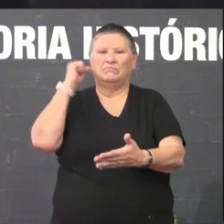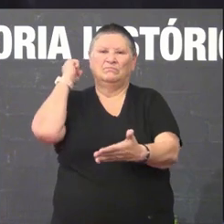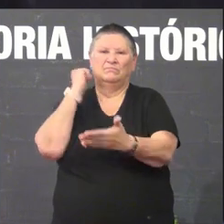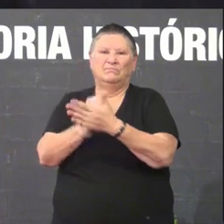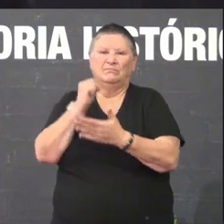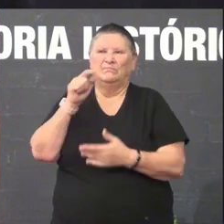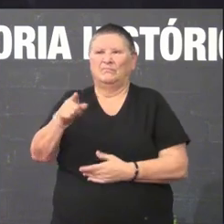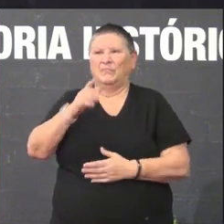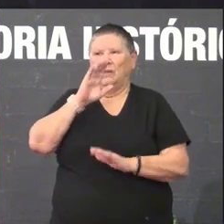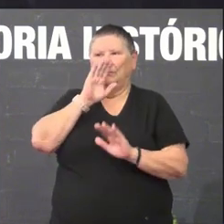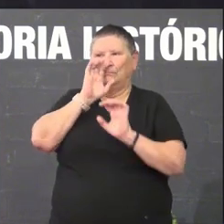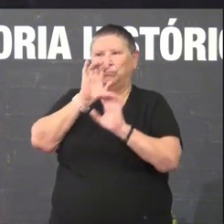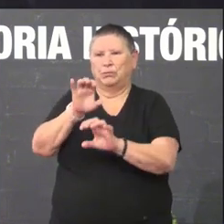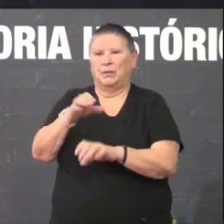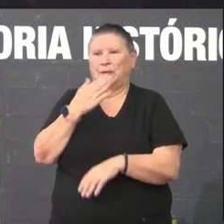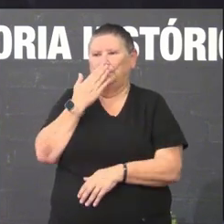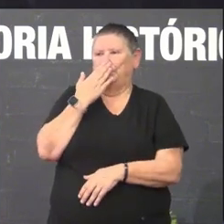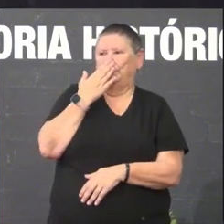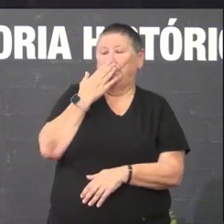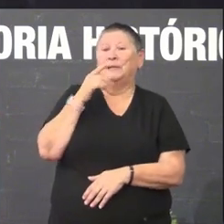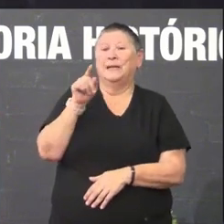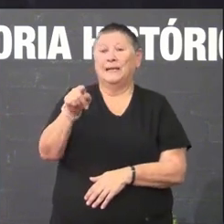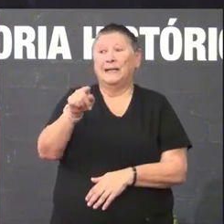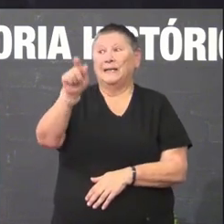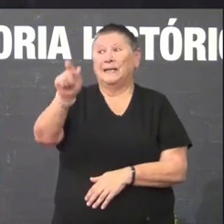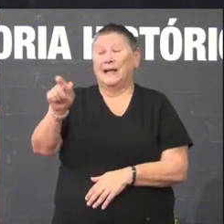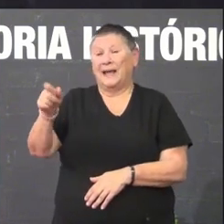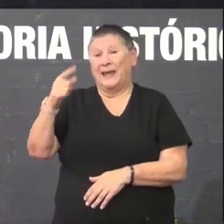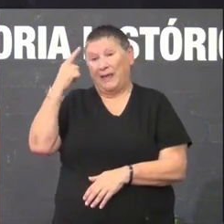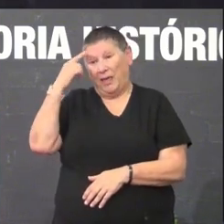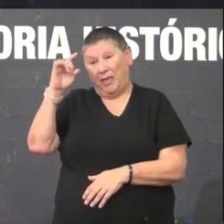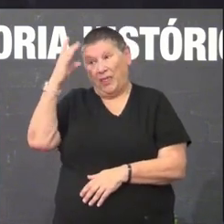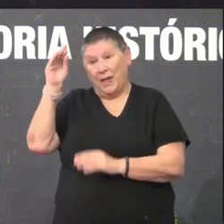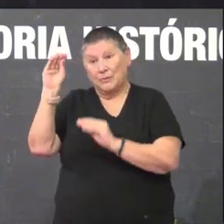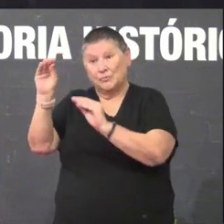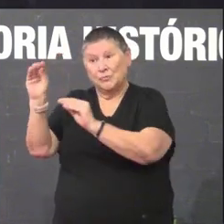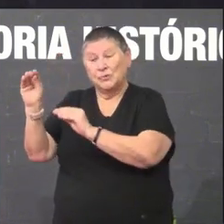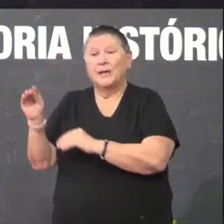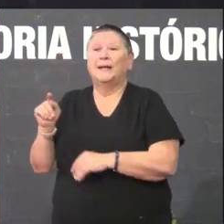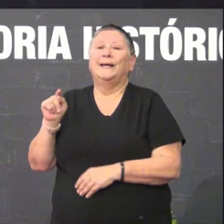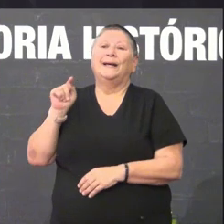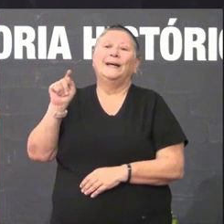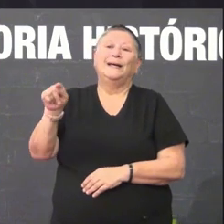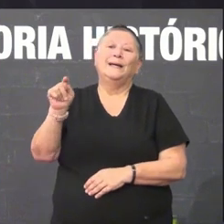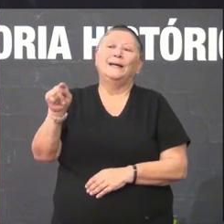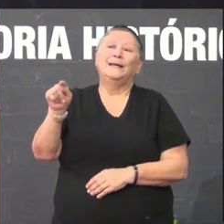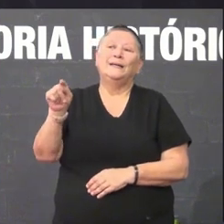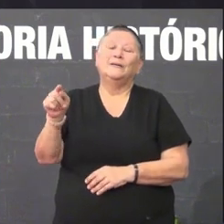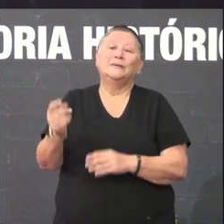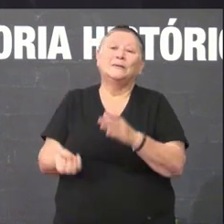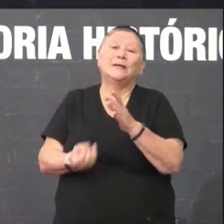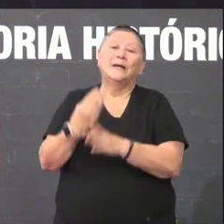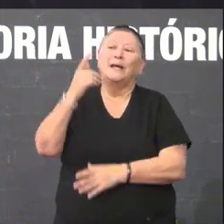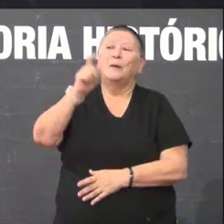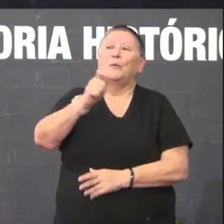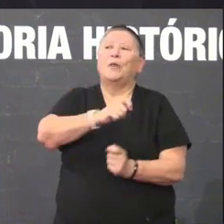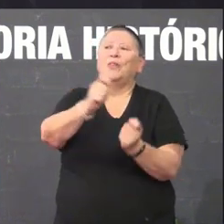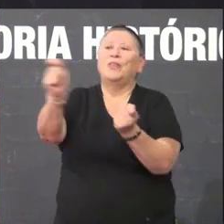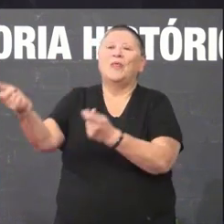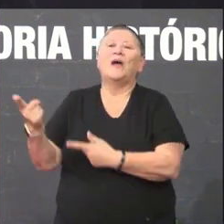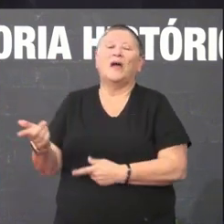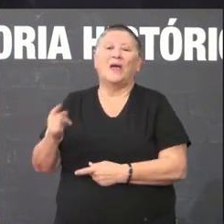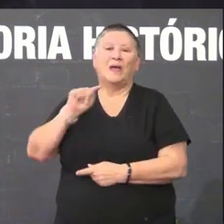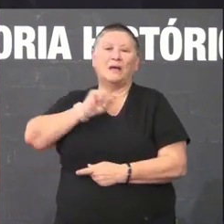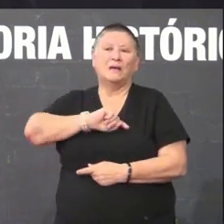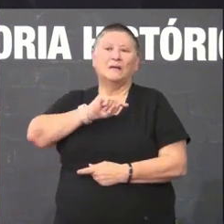ridiculiza o se ataca per constantemente a determinadas ideas y a determinadas opciones políticas es solo que genera en la población es la